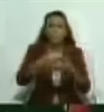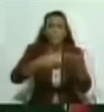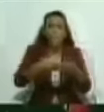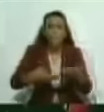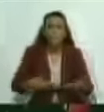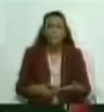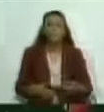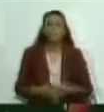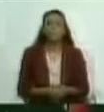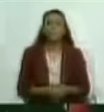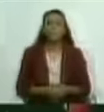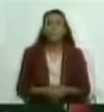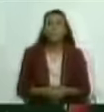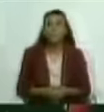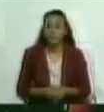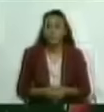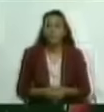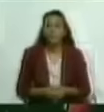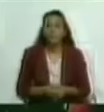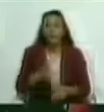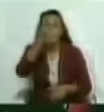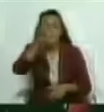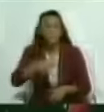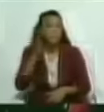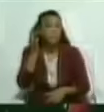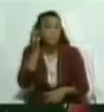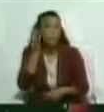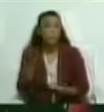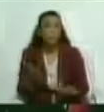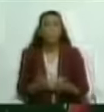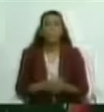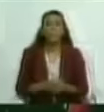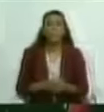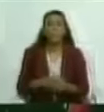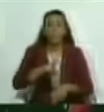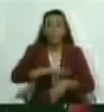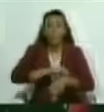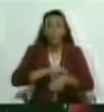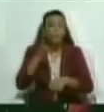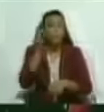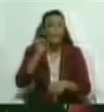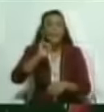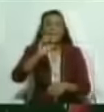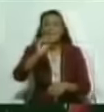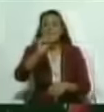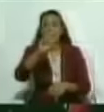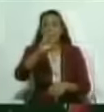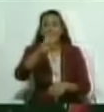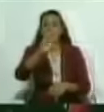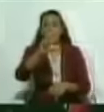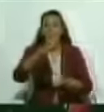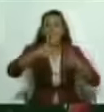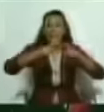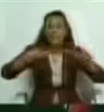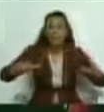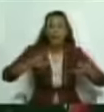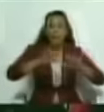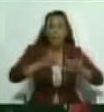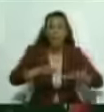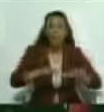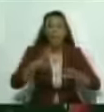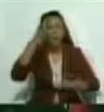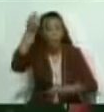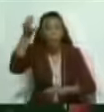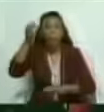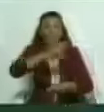Nacional Electoral, la ciudadana doctora Isabel Reyes, secretaria de la